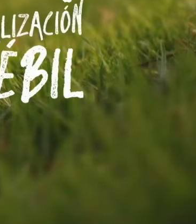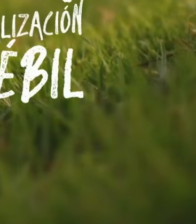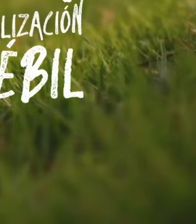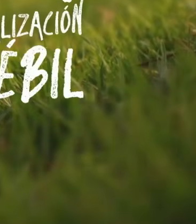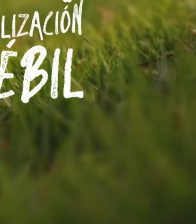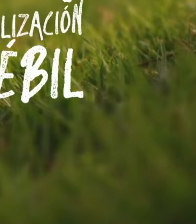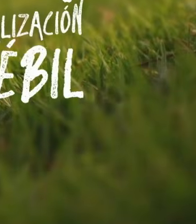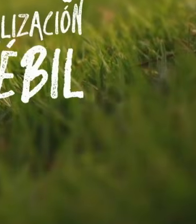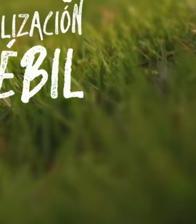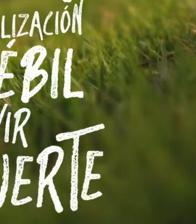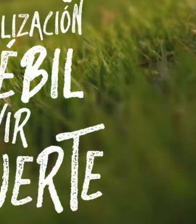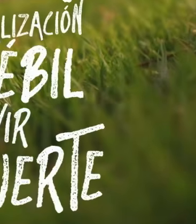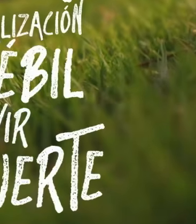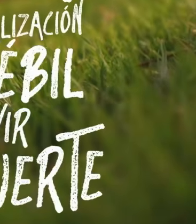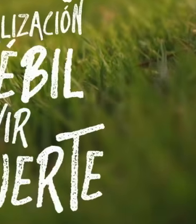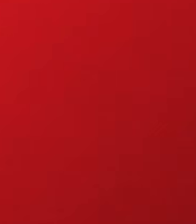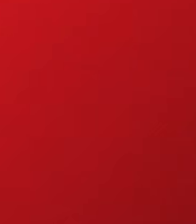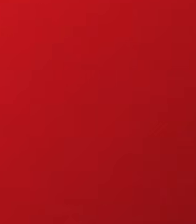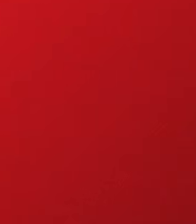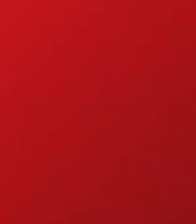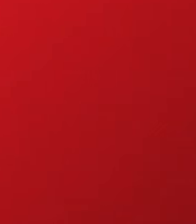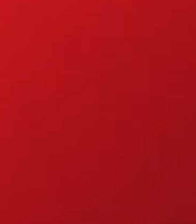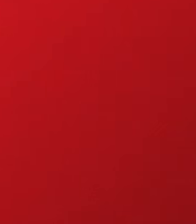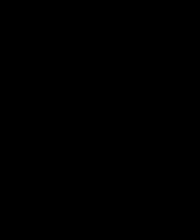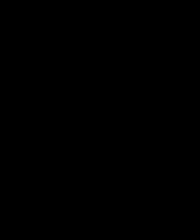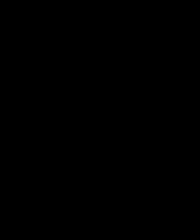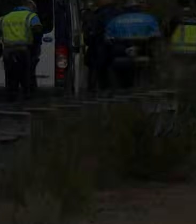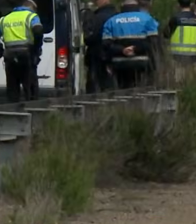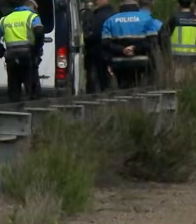de mineralización muy débil para vivir muy fuerte.